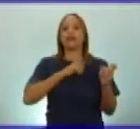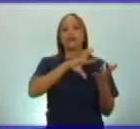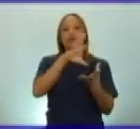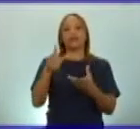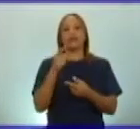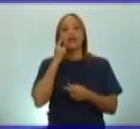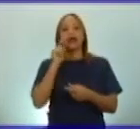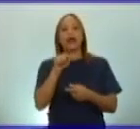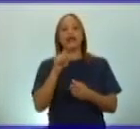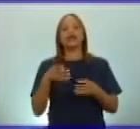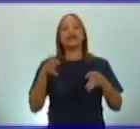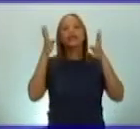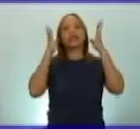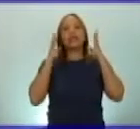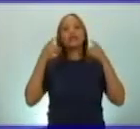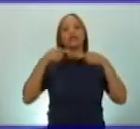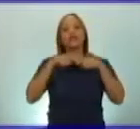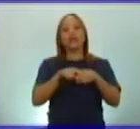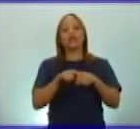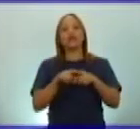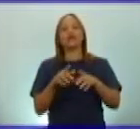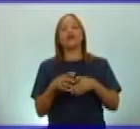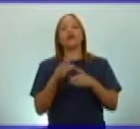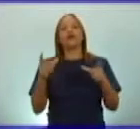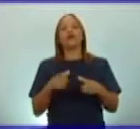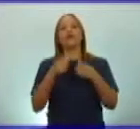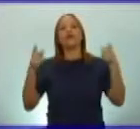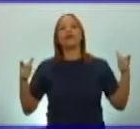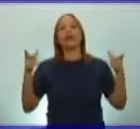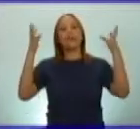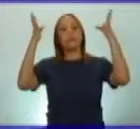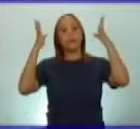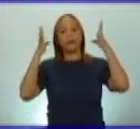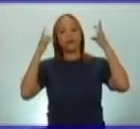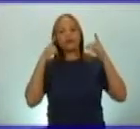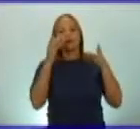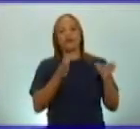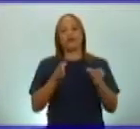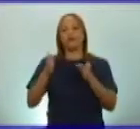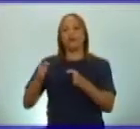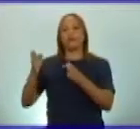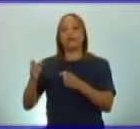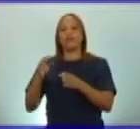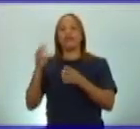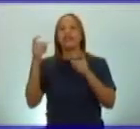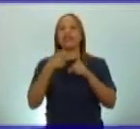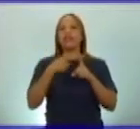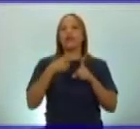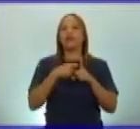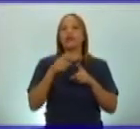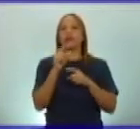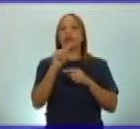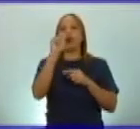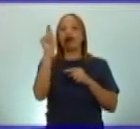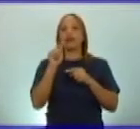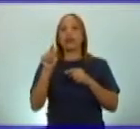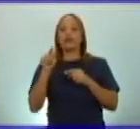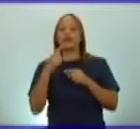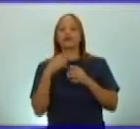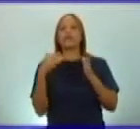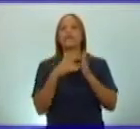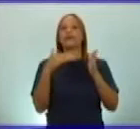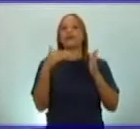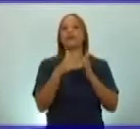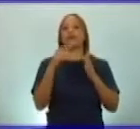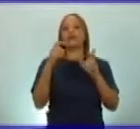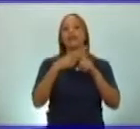Reino Unido era sin lugar a dudas un gran imperio. Miren cuántos territorios tenía en kilómetros cuadrados y en millones de